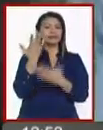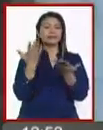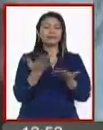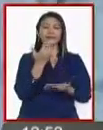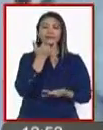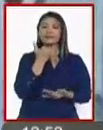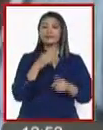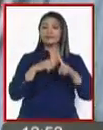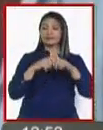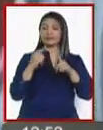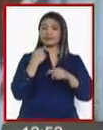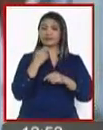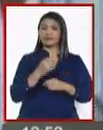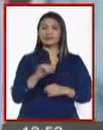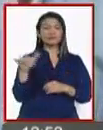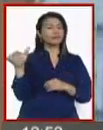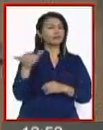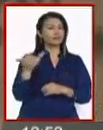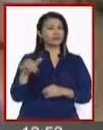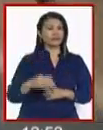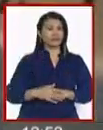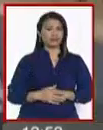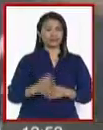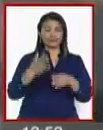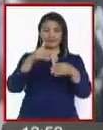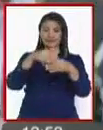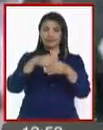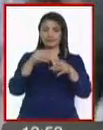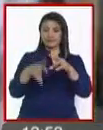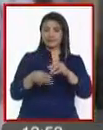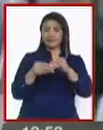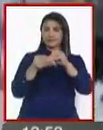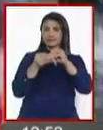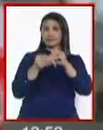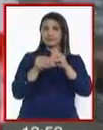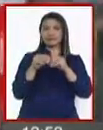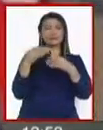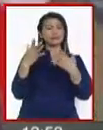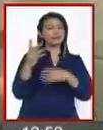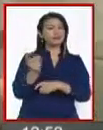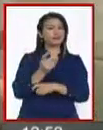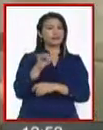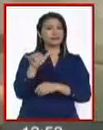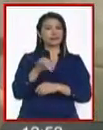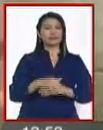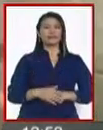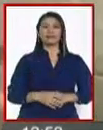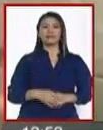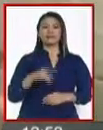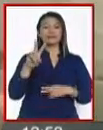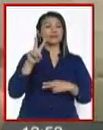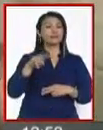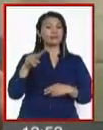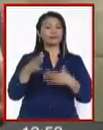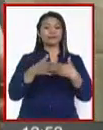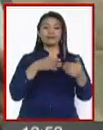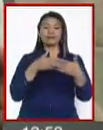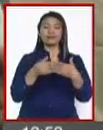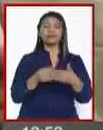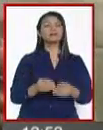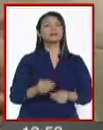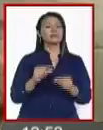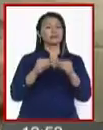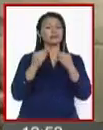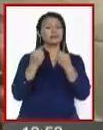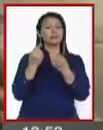hubo un error, pero consideran de que de igual manera los votos sumados lo hacían ganador. A pesar de los 22 votos, de todos modos